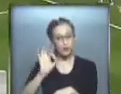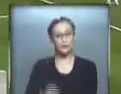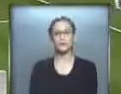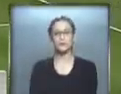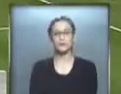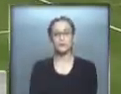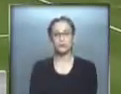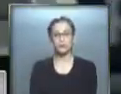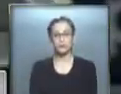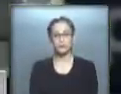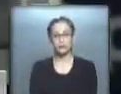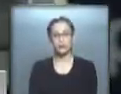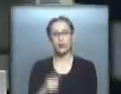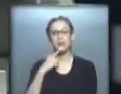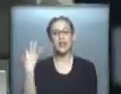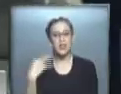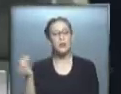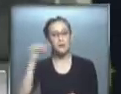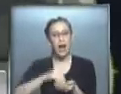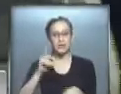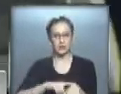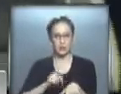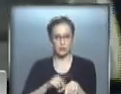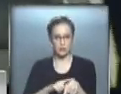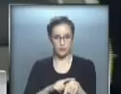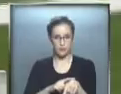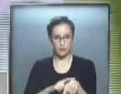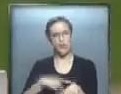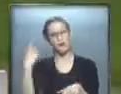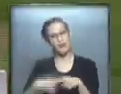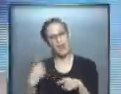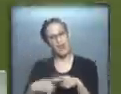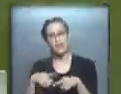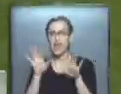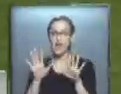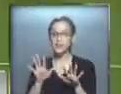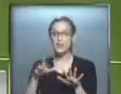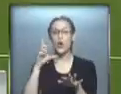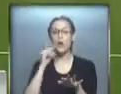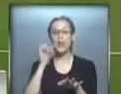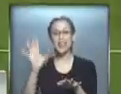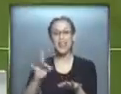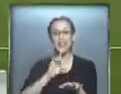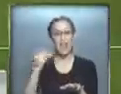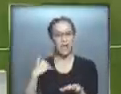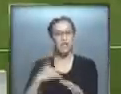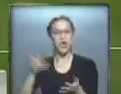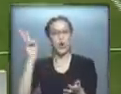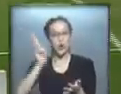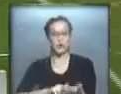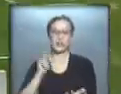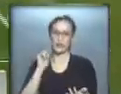previa y dijo que merecía tener más minutos con la celeste y blanca y lo festejaba de esta manera el entreno al argentino porque otra vez le pagó con goles